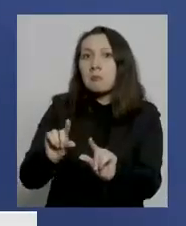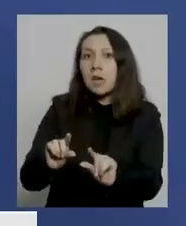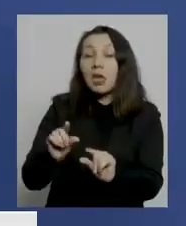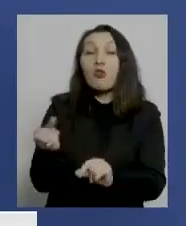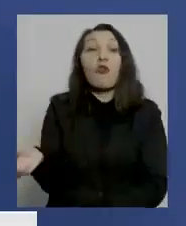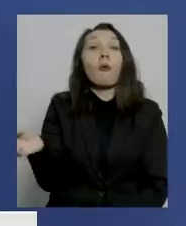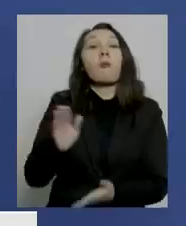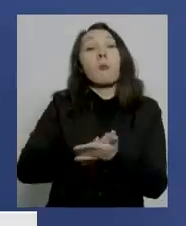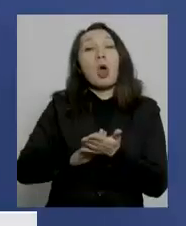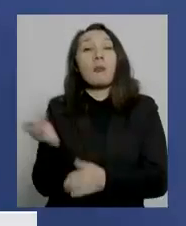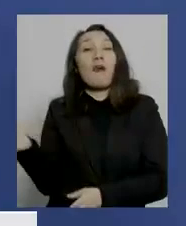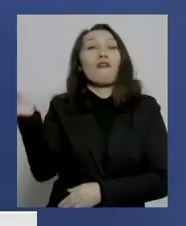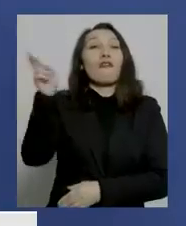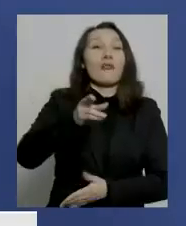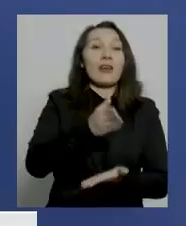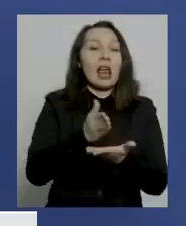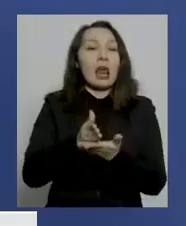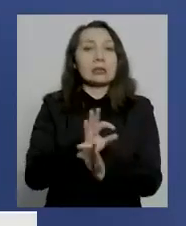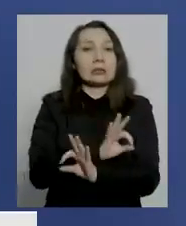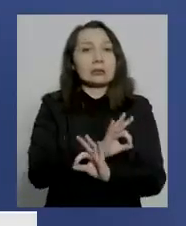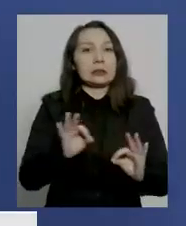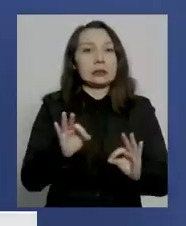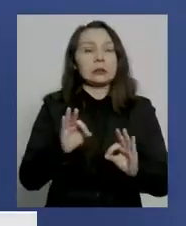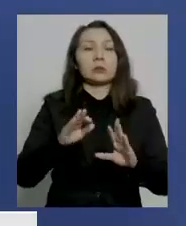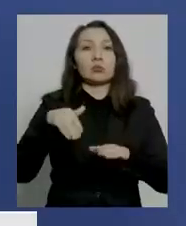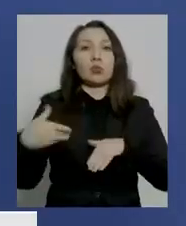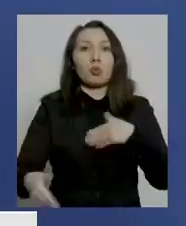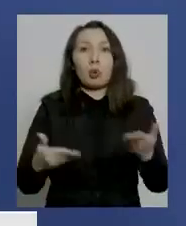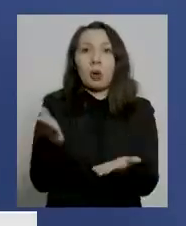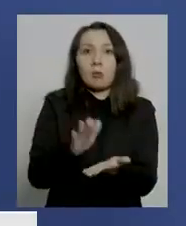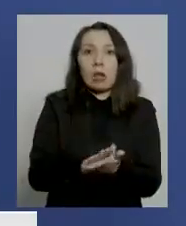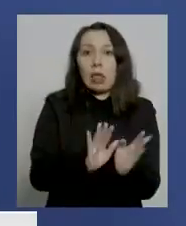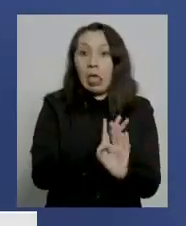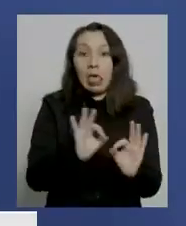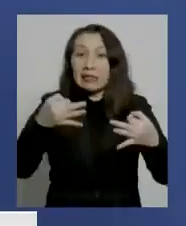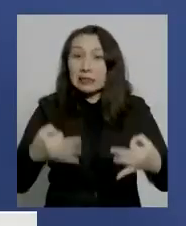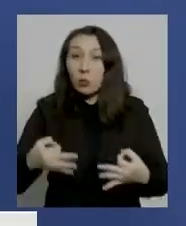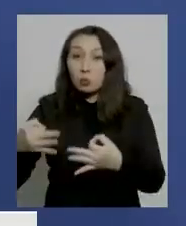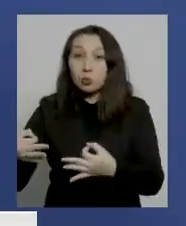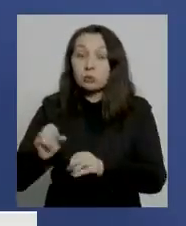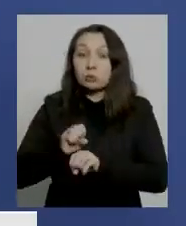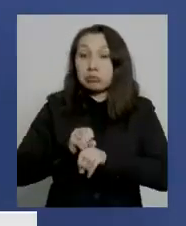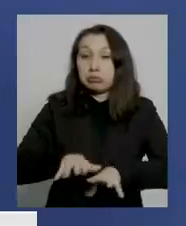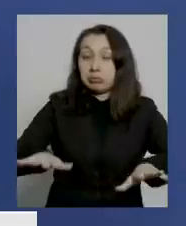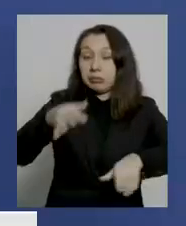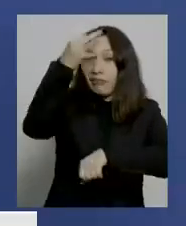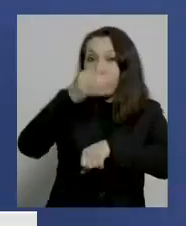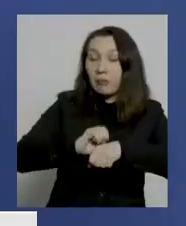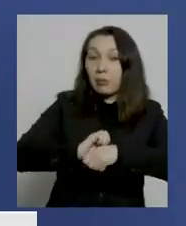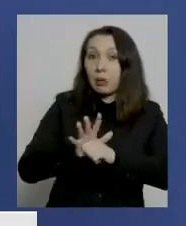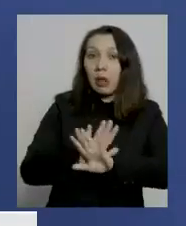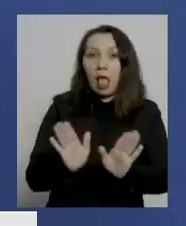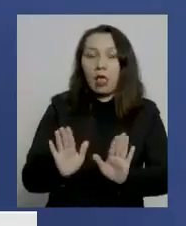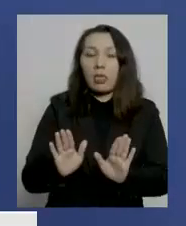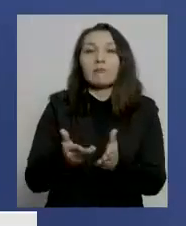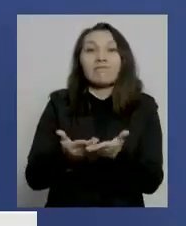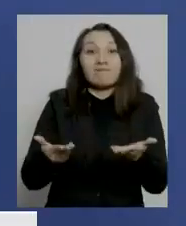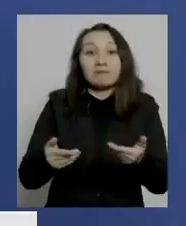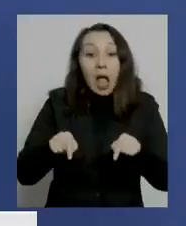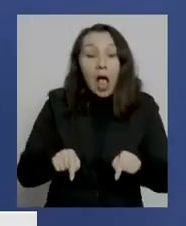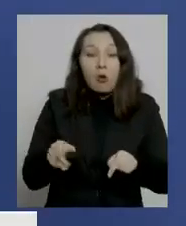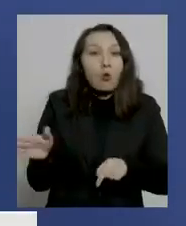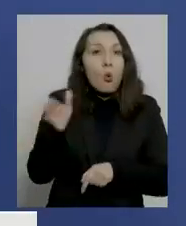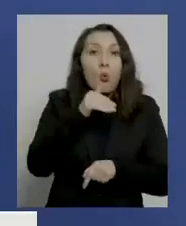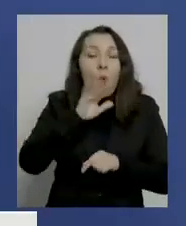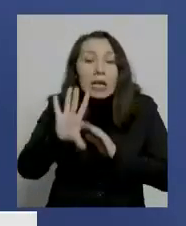ese retorno no va a implicar fallecimientos ni contagios masivos. Por lo tanto, mientras